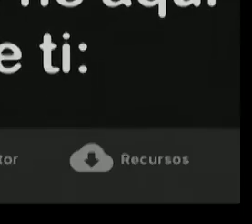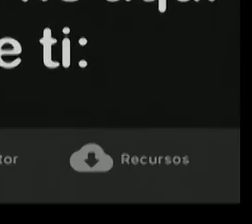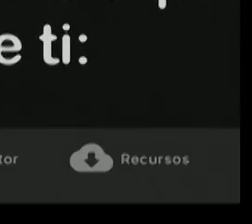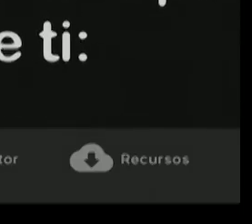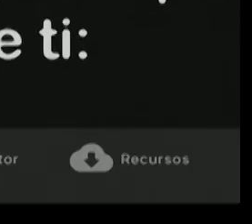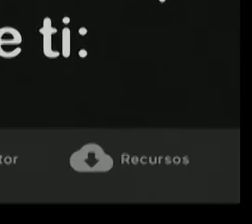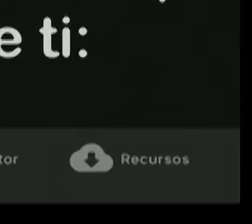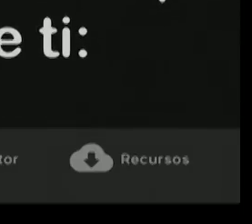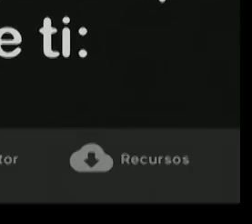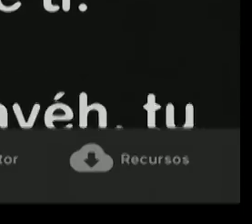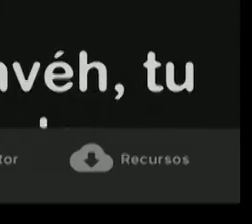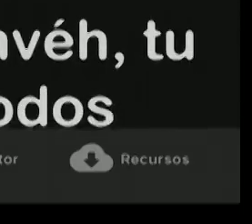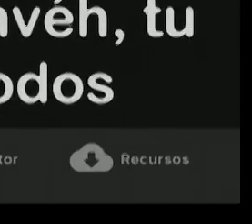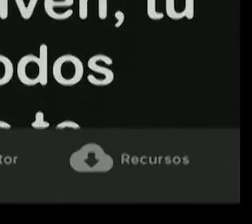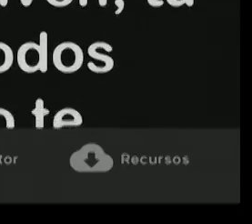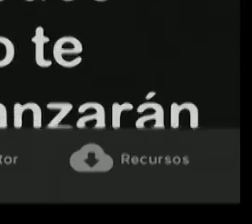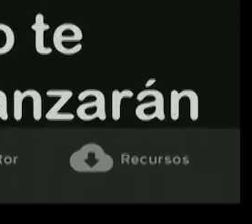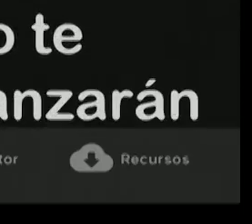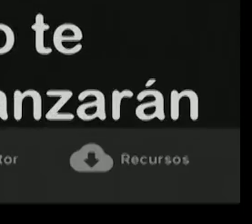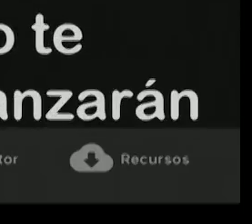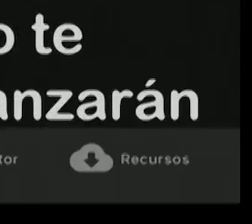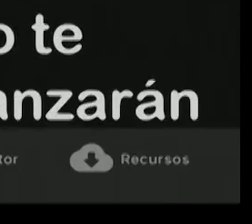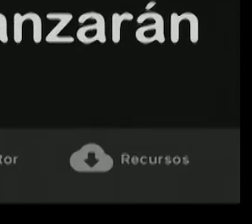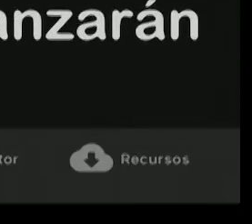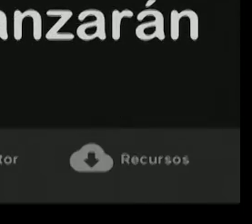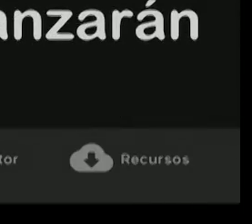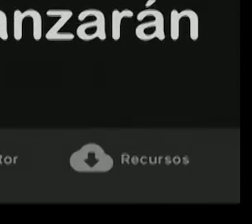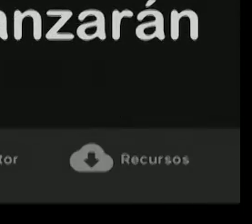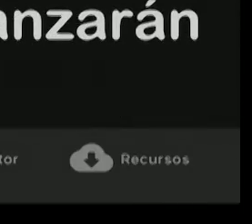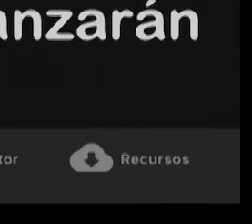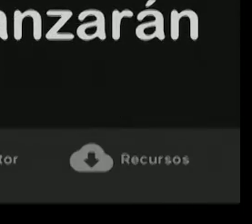el Señor, vamos a. ¿Cómo dice la 60?